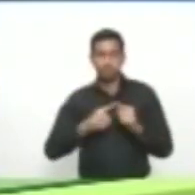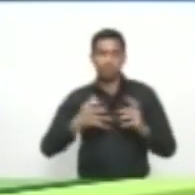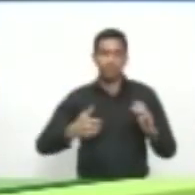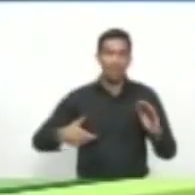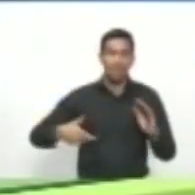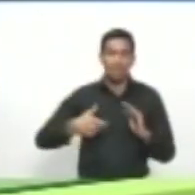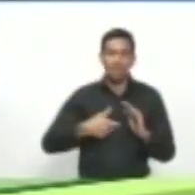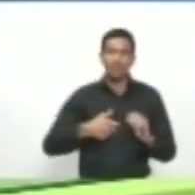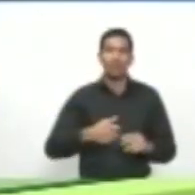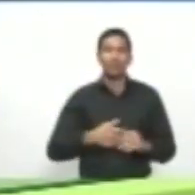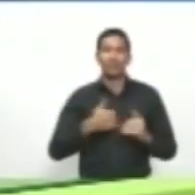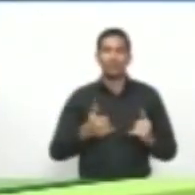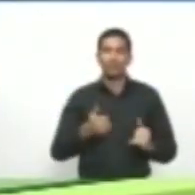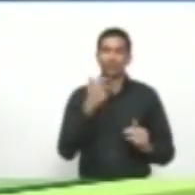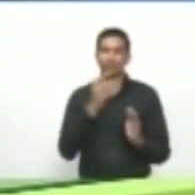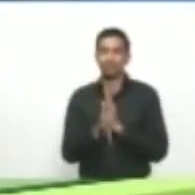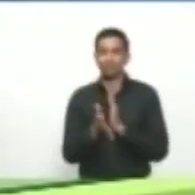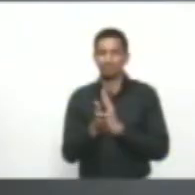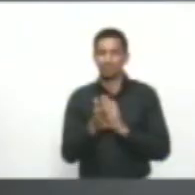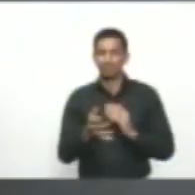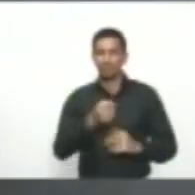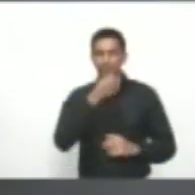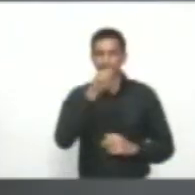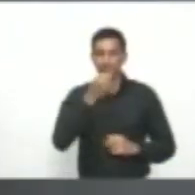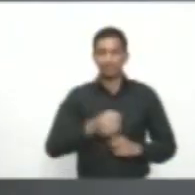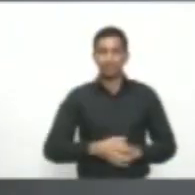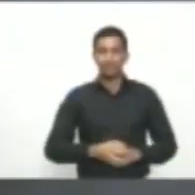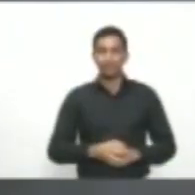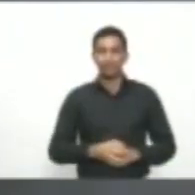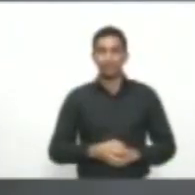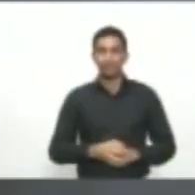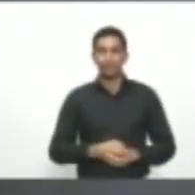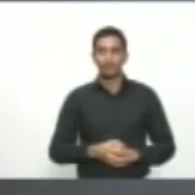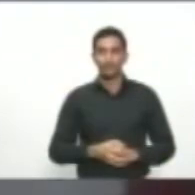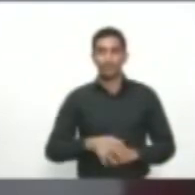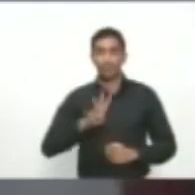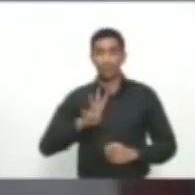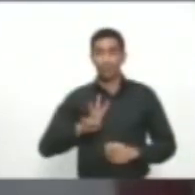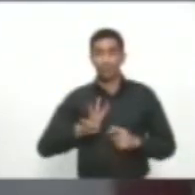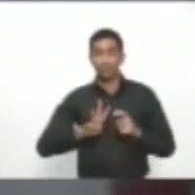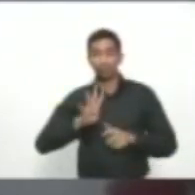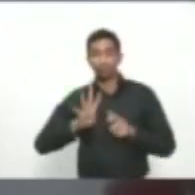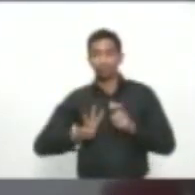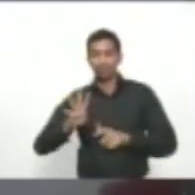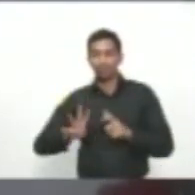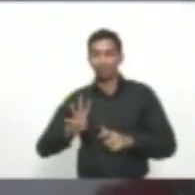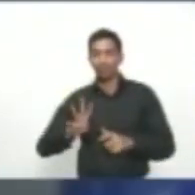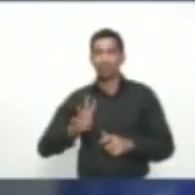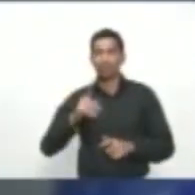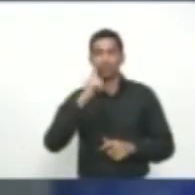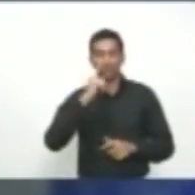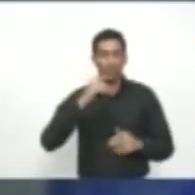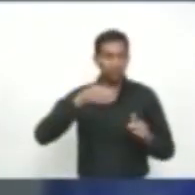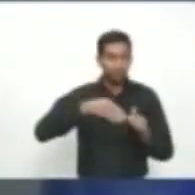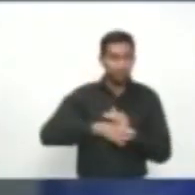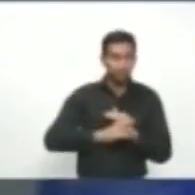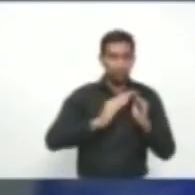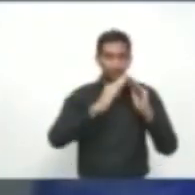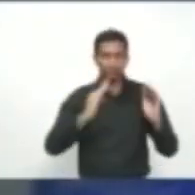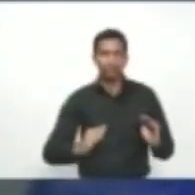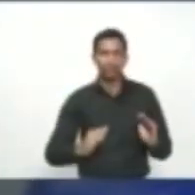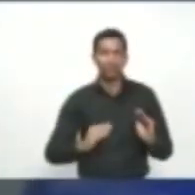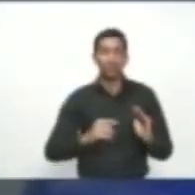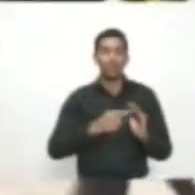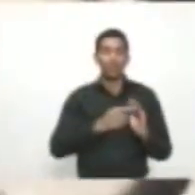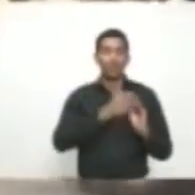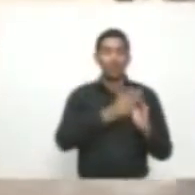es la información que tenemos aquí en las noticias. Los cuatro sujetos fueron sorprendidos armados en el interior de la vivienda donde residen los